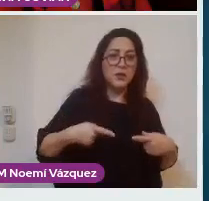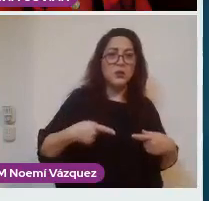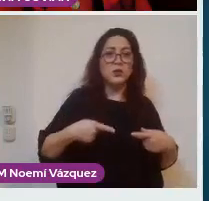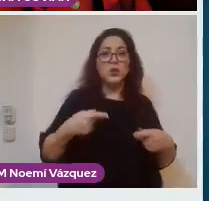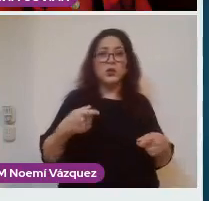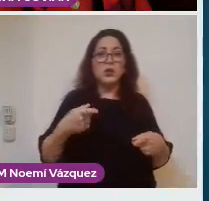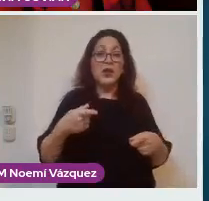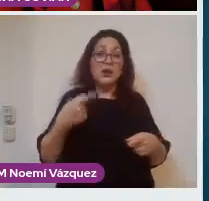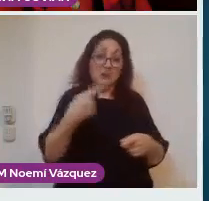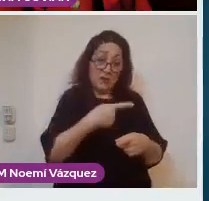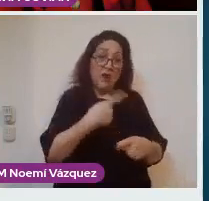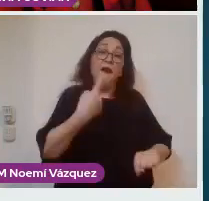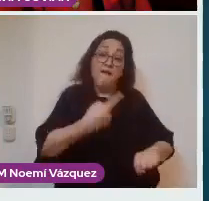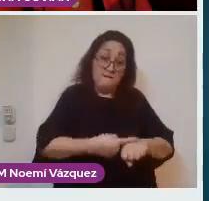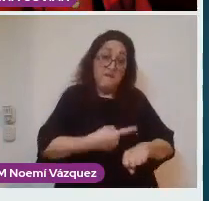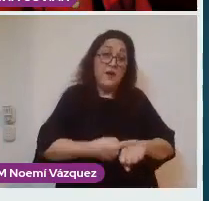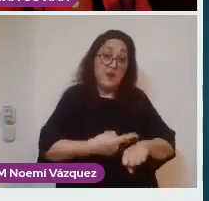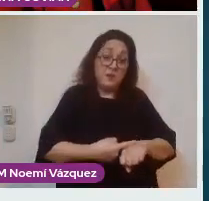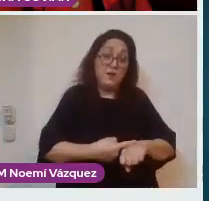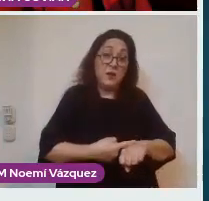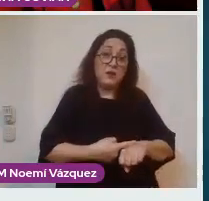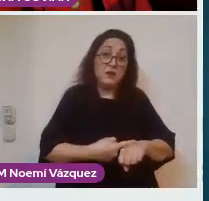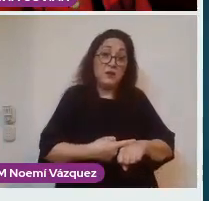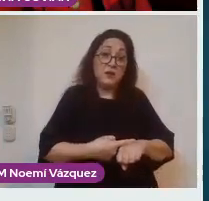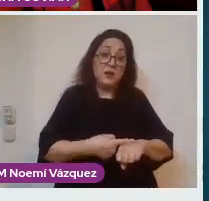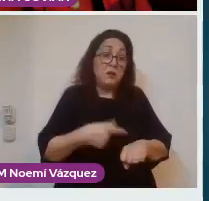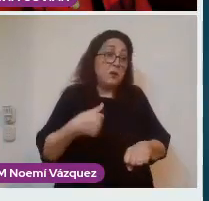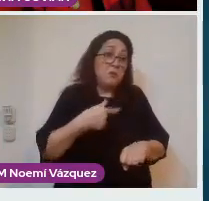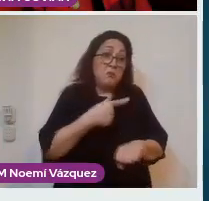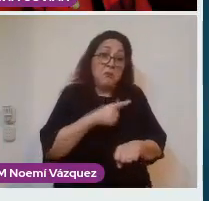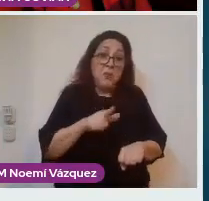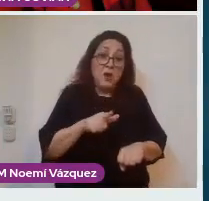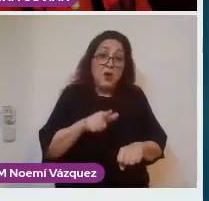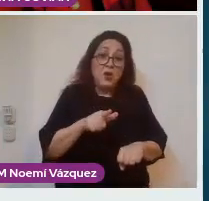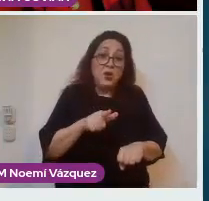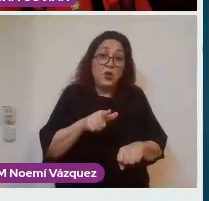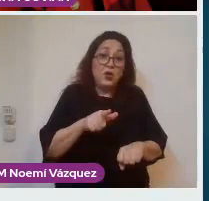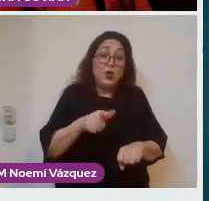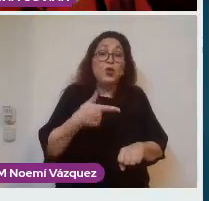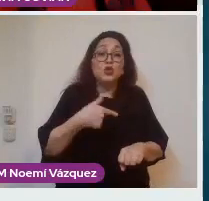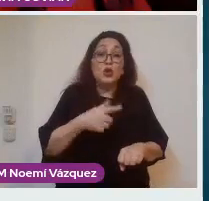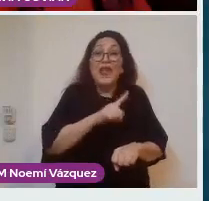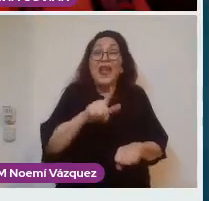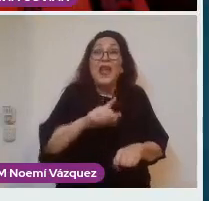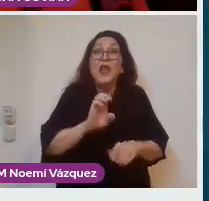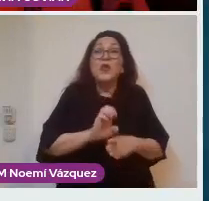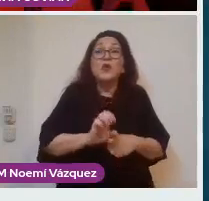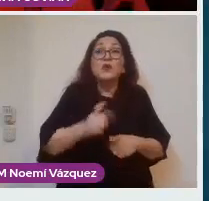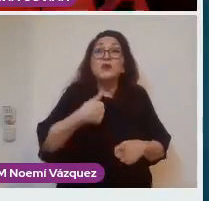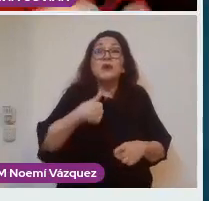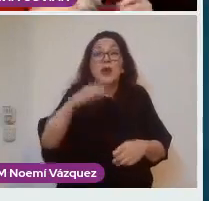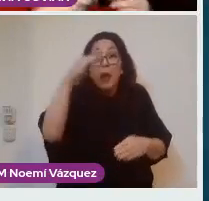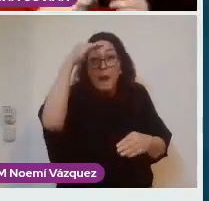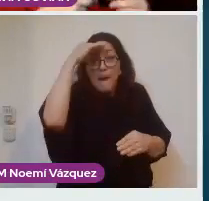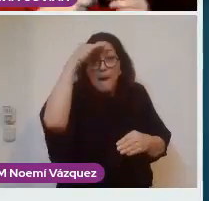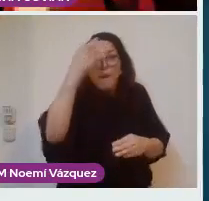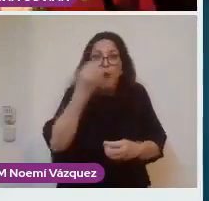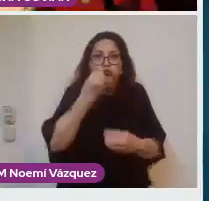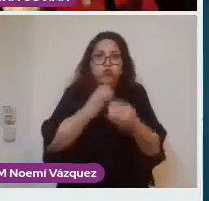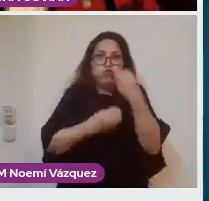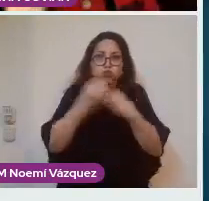digo, a ver, recapaciten y vean qué tan deprisa están comiendo. Porque esa prisa tiene que ver con